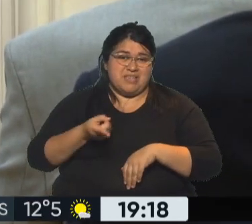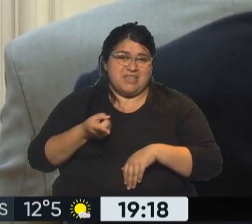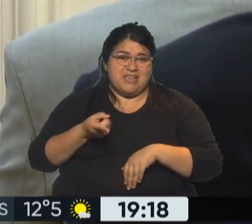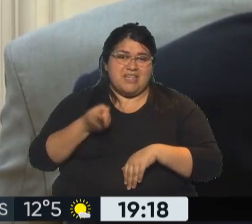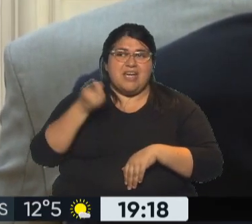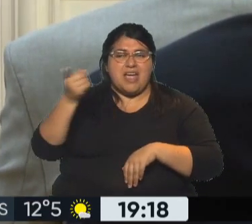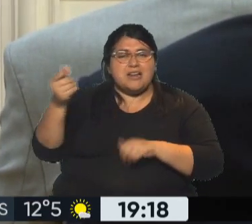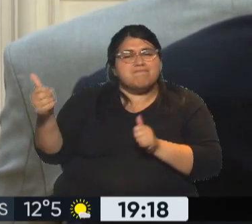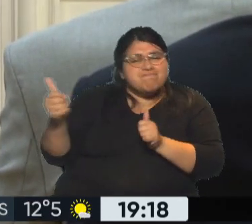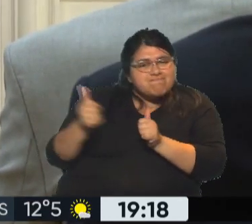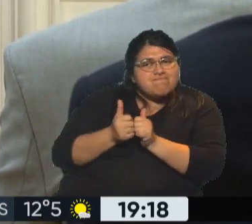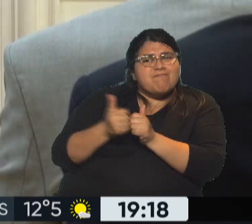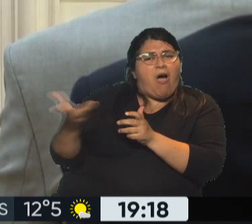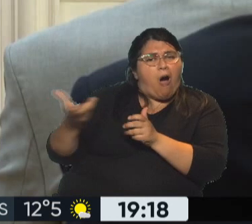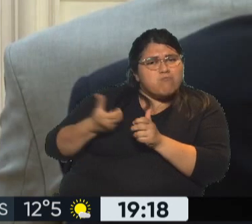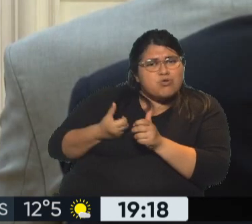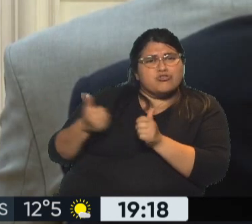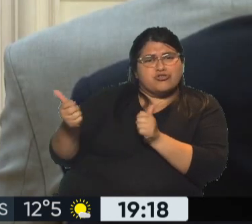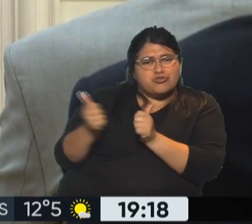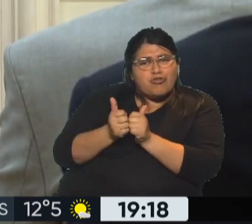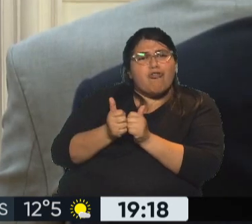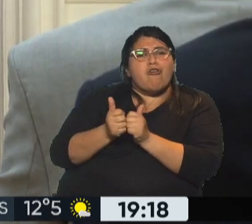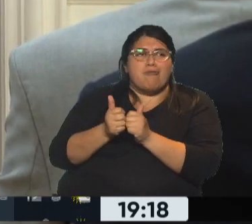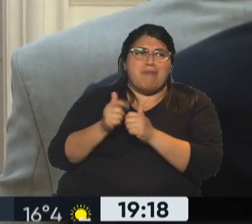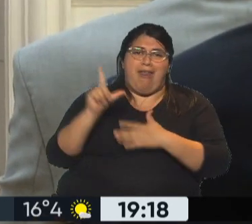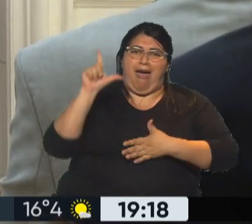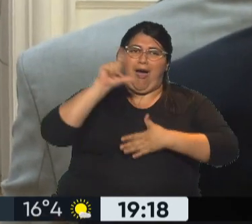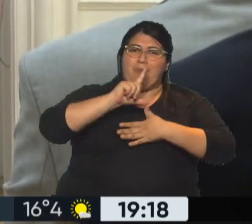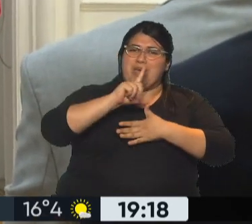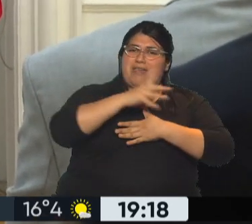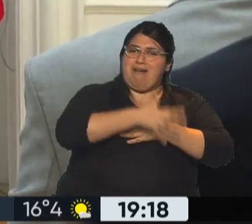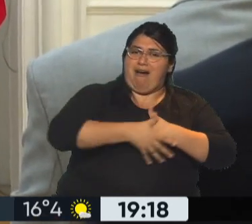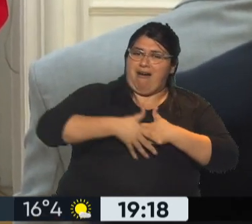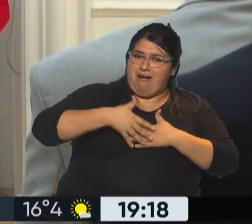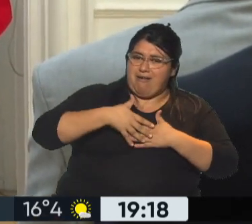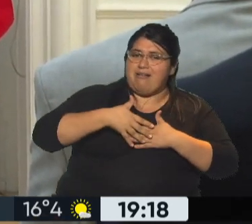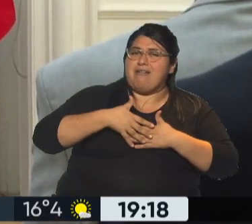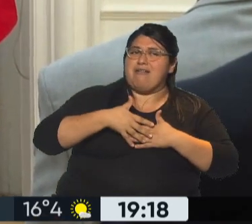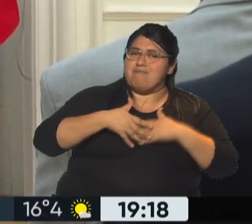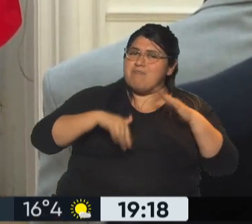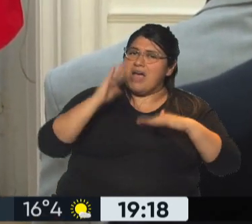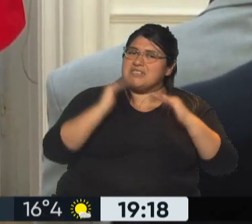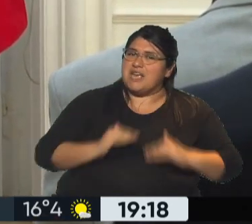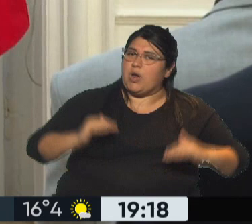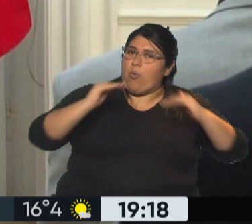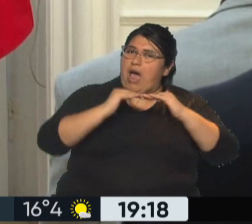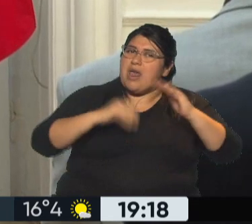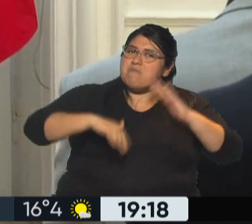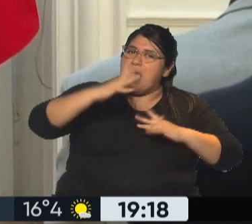ha acompañado en esta lucha por hacer una América Latina más igual y más integrada al